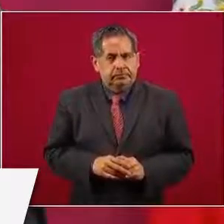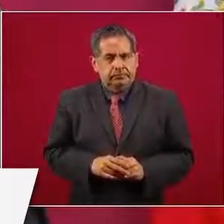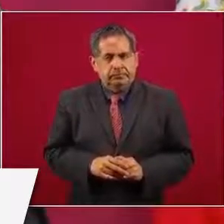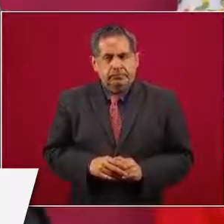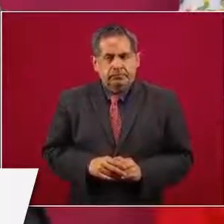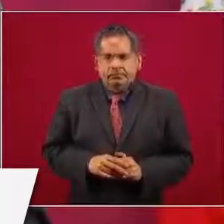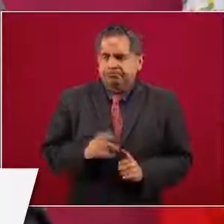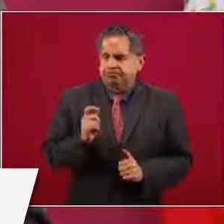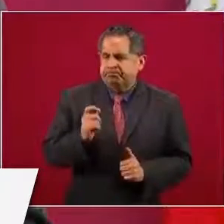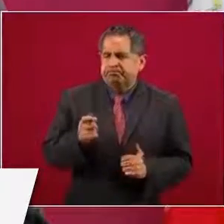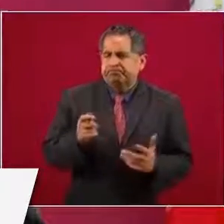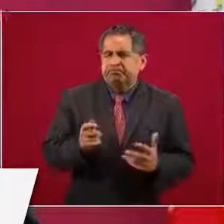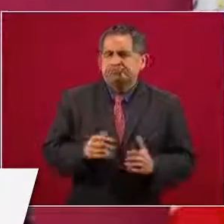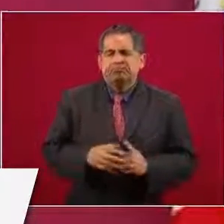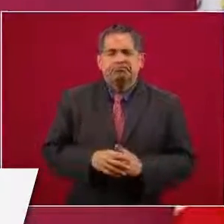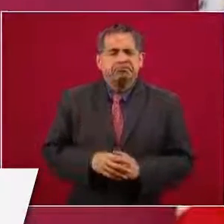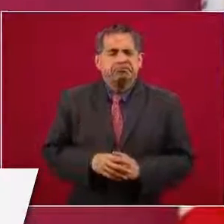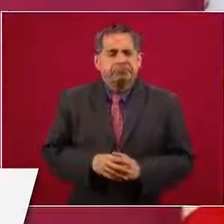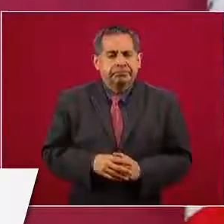esa